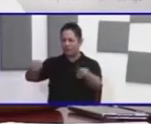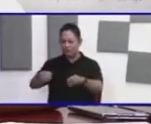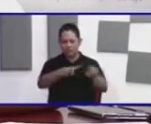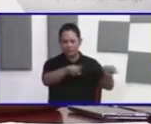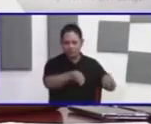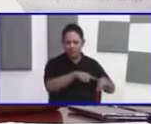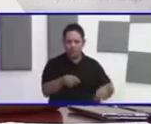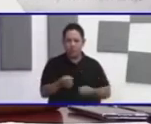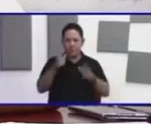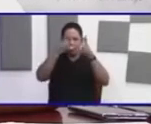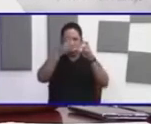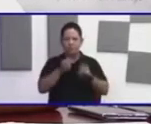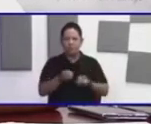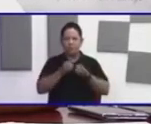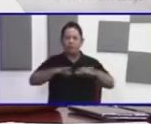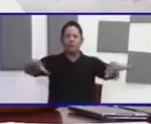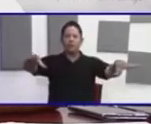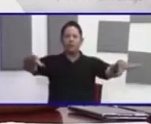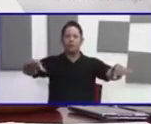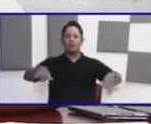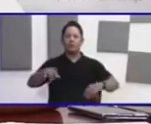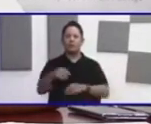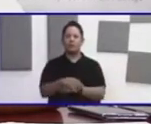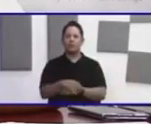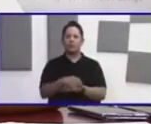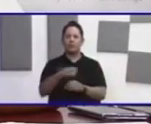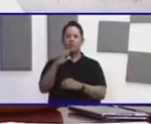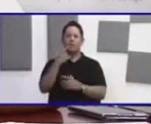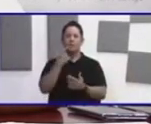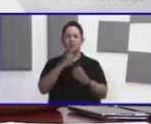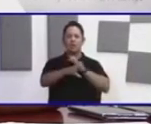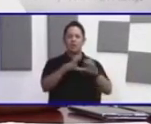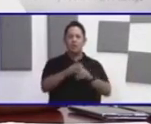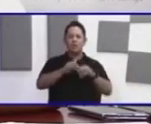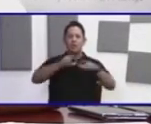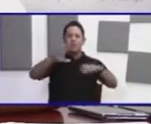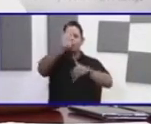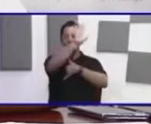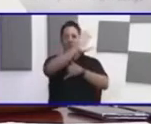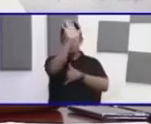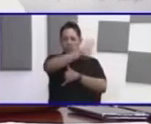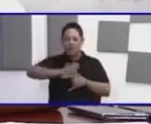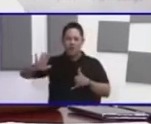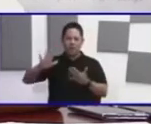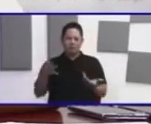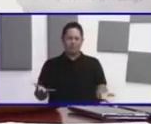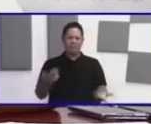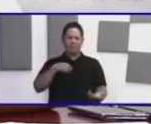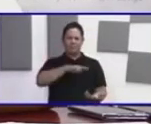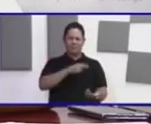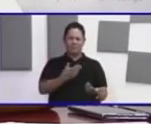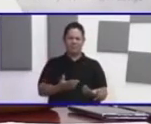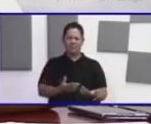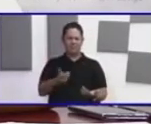comunicación nacional, prácticamente diciendo que son eran camas de UCI, eso es faltar a la verdad. El contrato suscrito por el departamento es